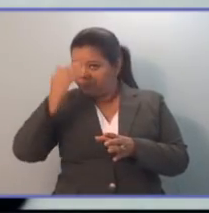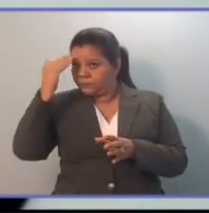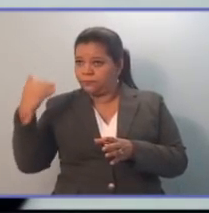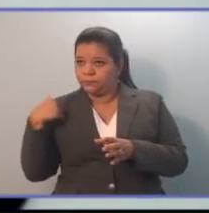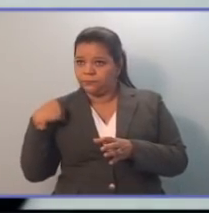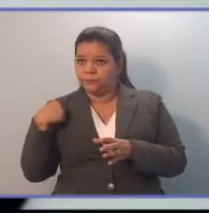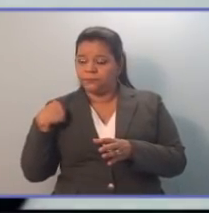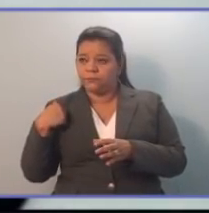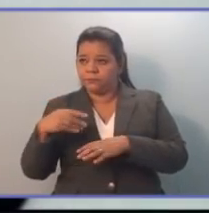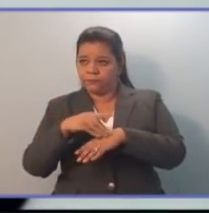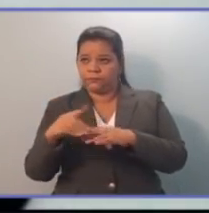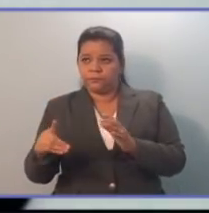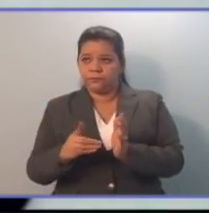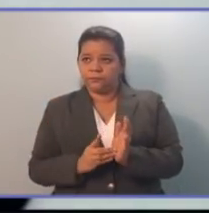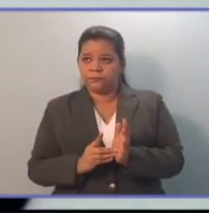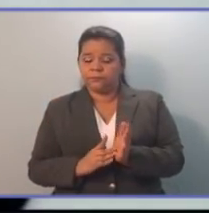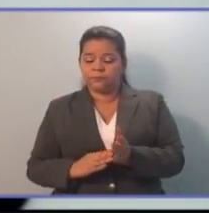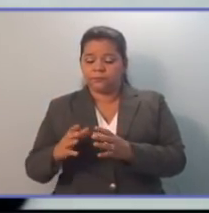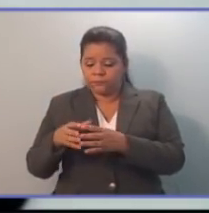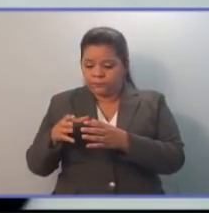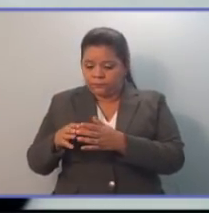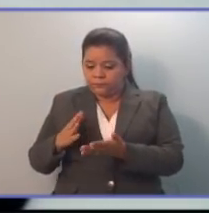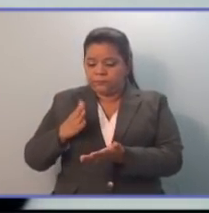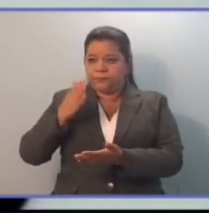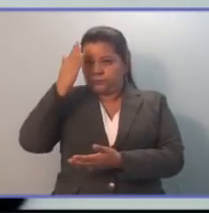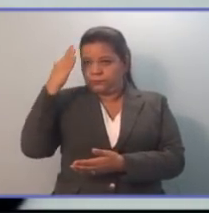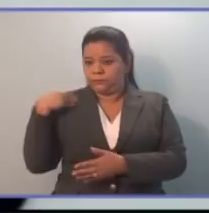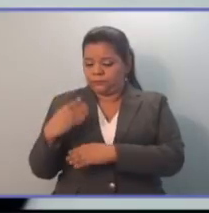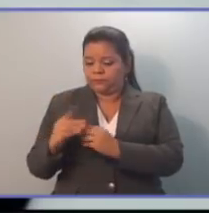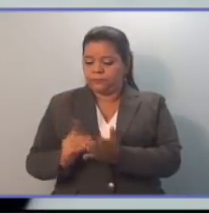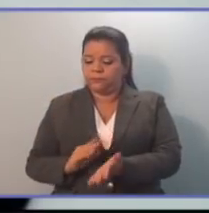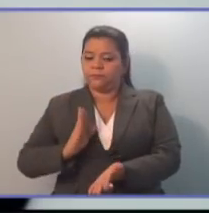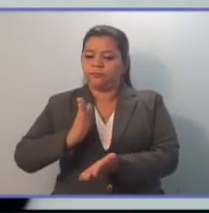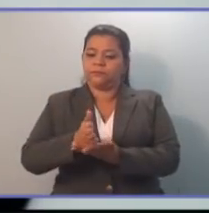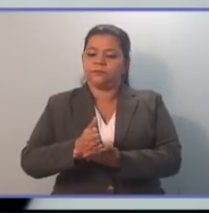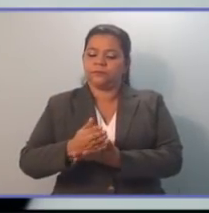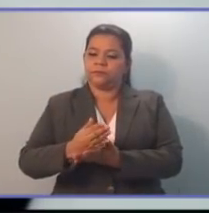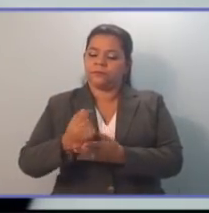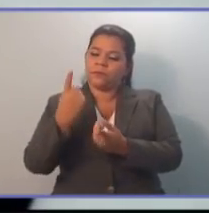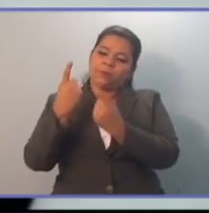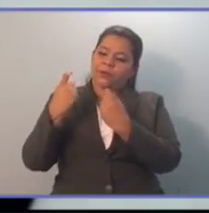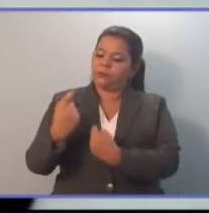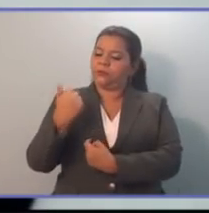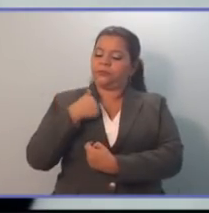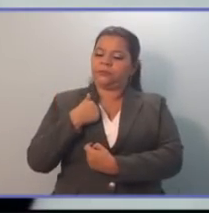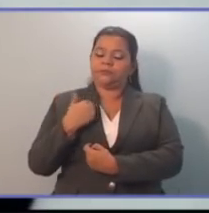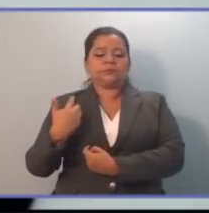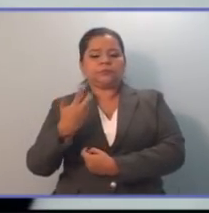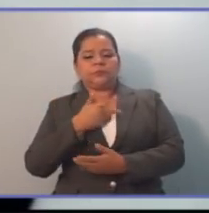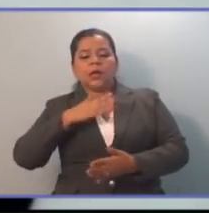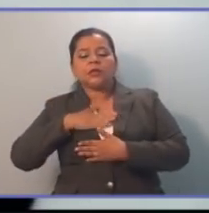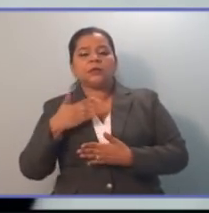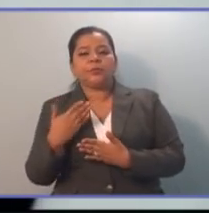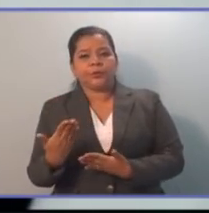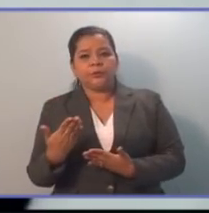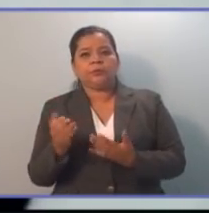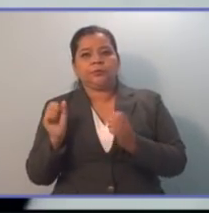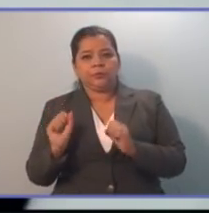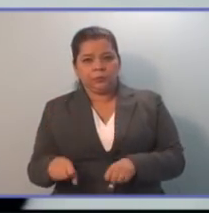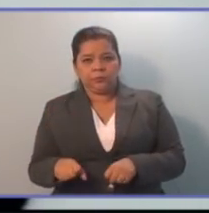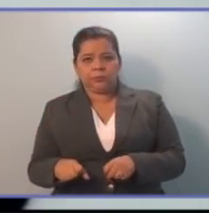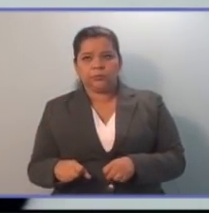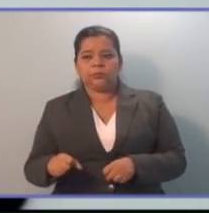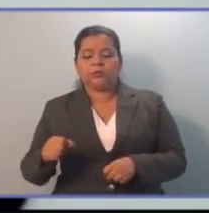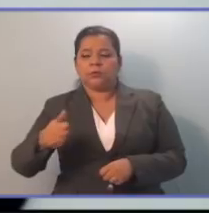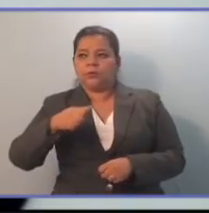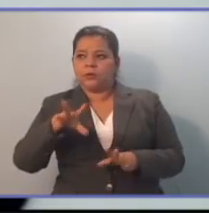mujeres diputadas llegó a la Procuraduría a preguntarme si estábamos dispuestos a adquirir una